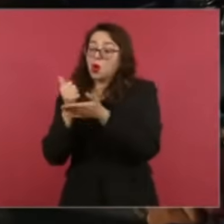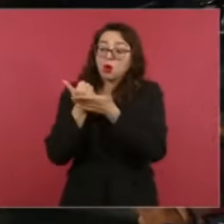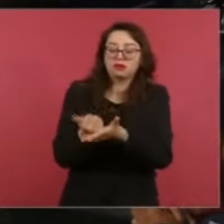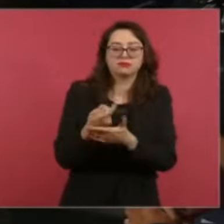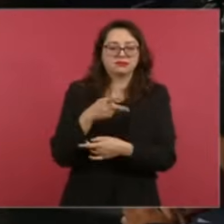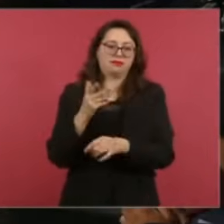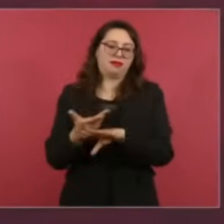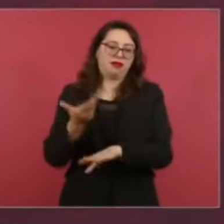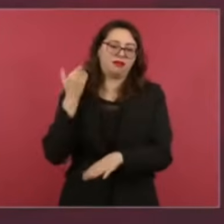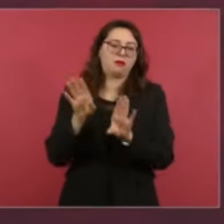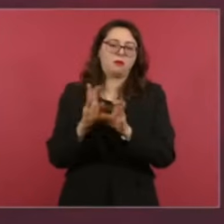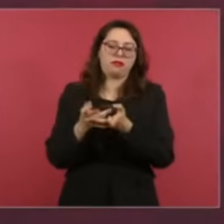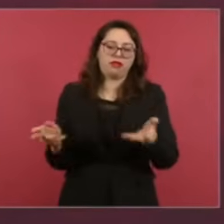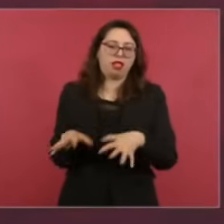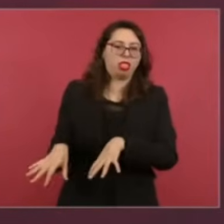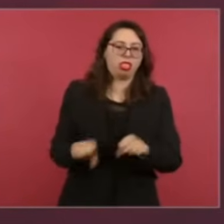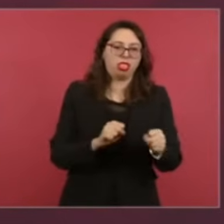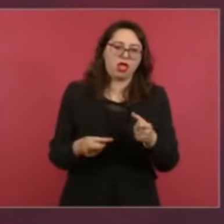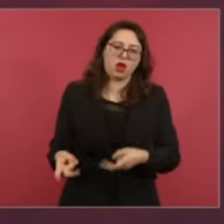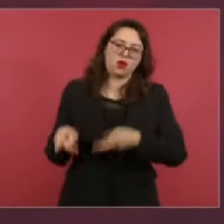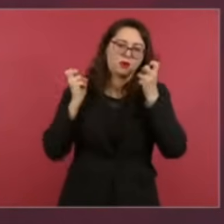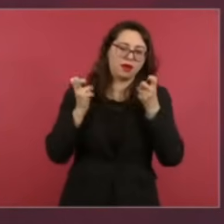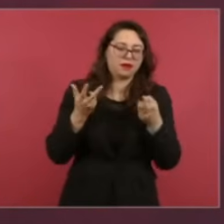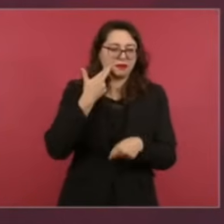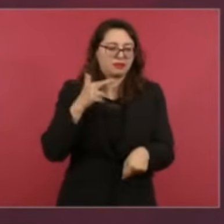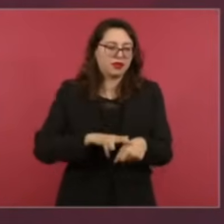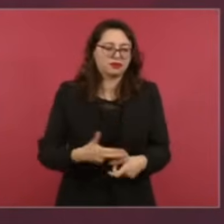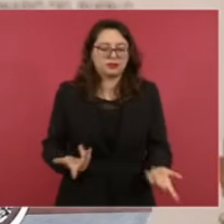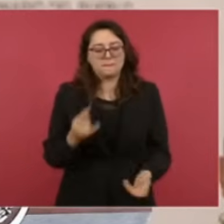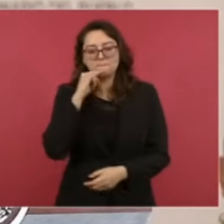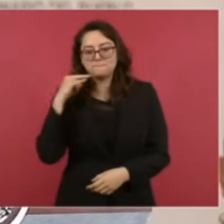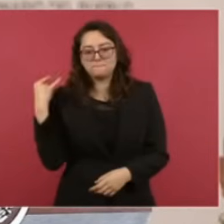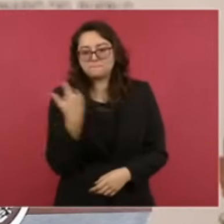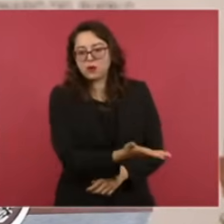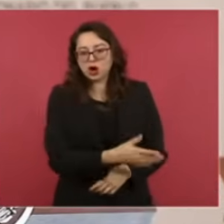Pura hipocresía. Nada más que el pueblo se cansa